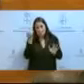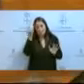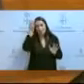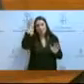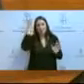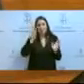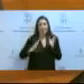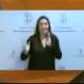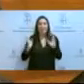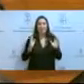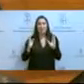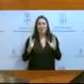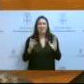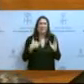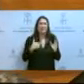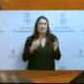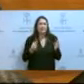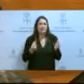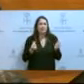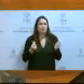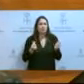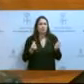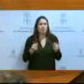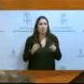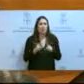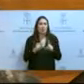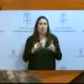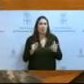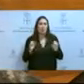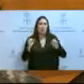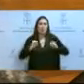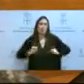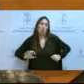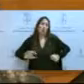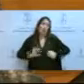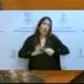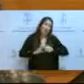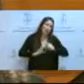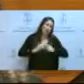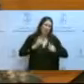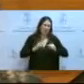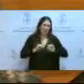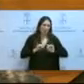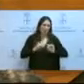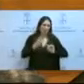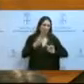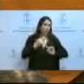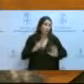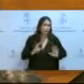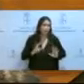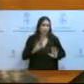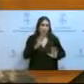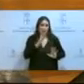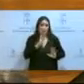etapa que yo tengo que calificar como coalición negativa, en algunos casos, de procedimientos